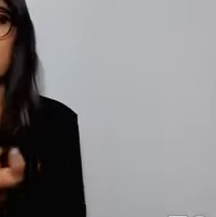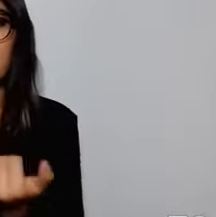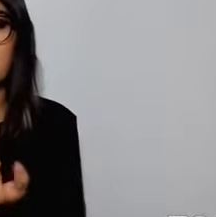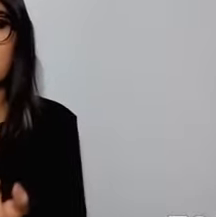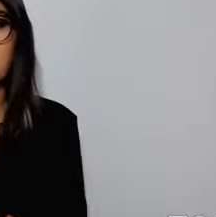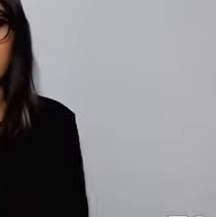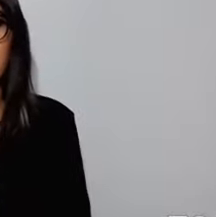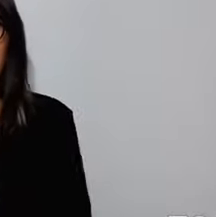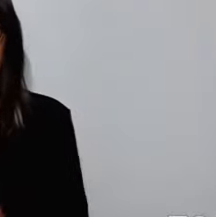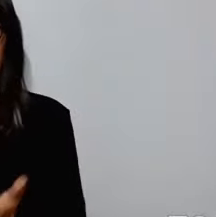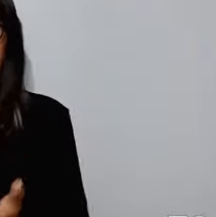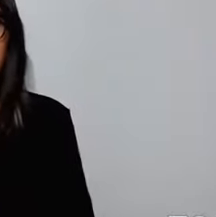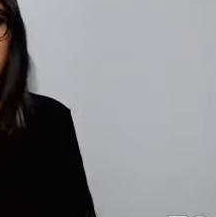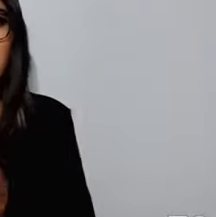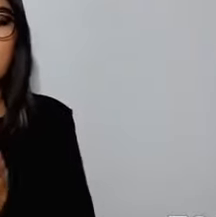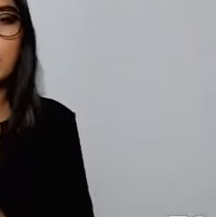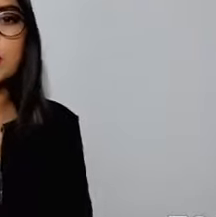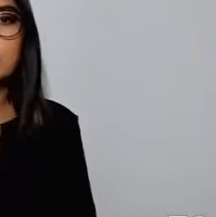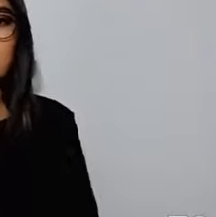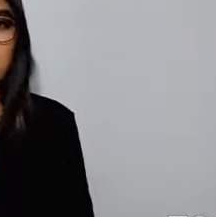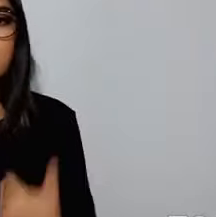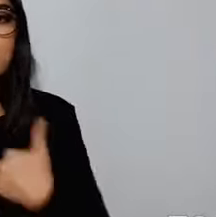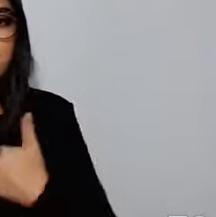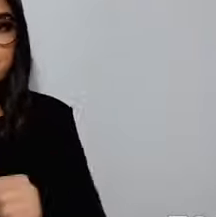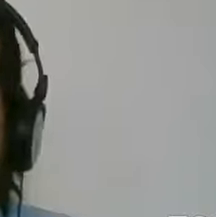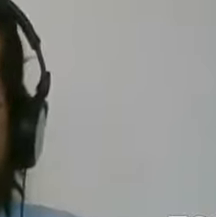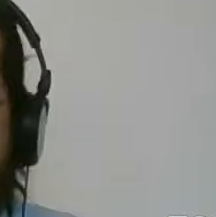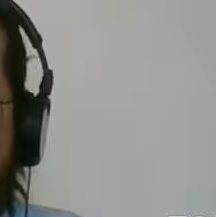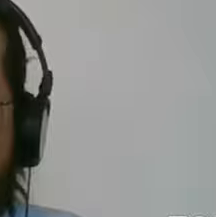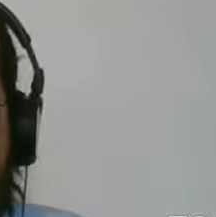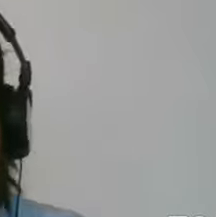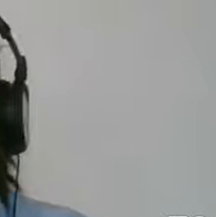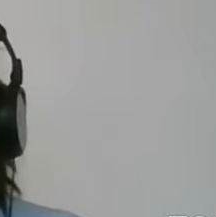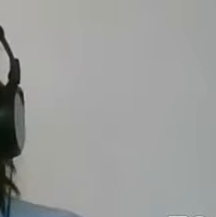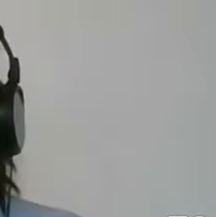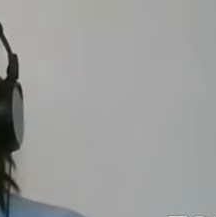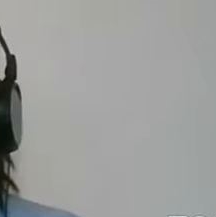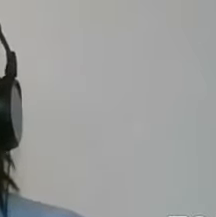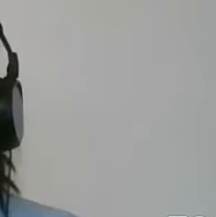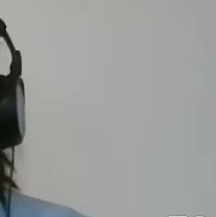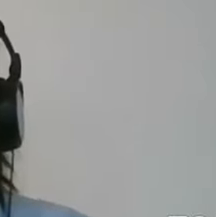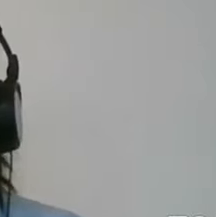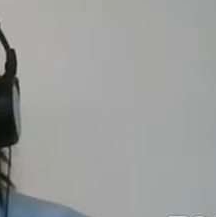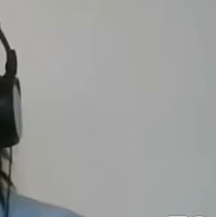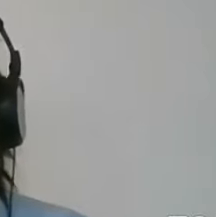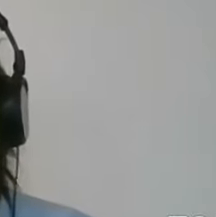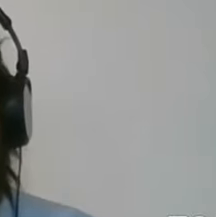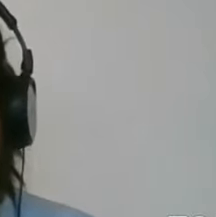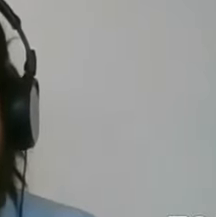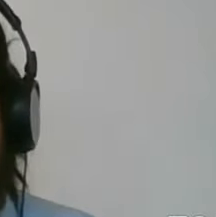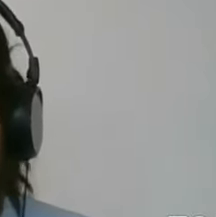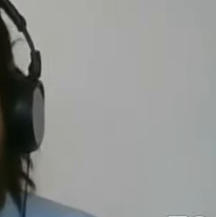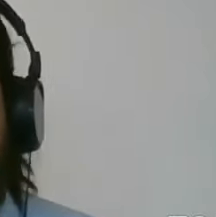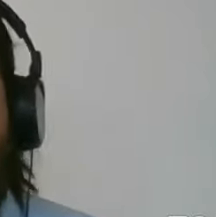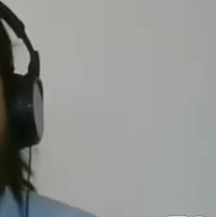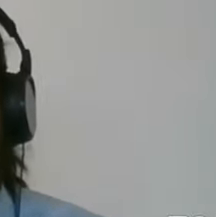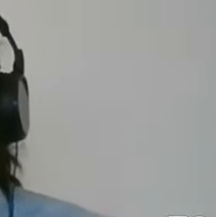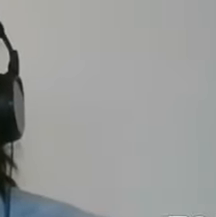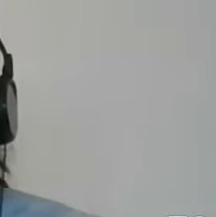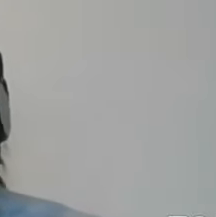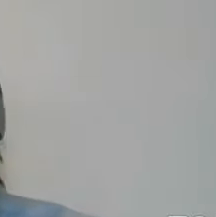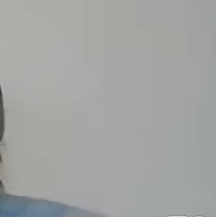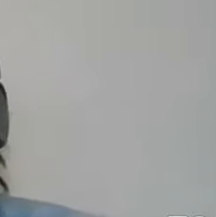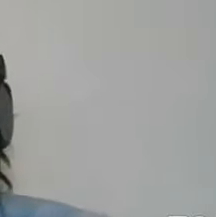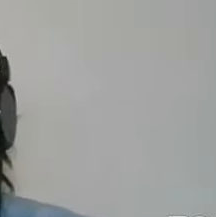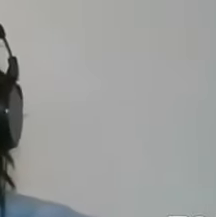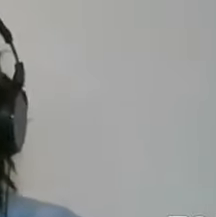permite entender cómo la Suprema Corte ha dotado de contenido la reforma de derechos humanos de 2011.